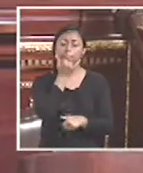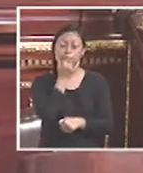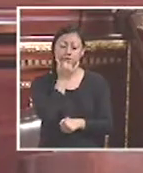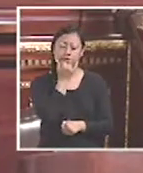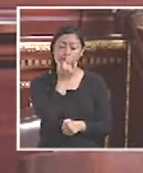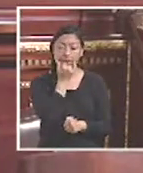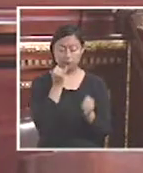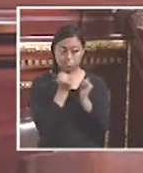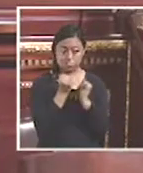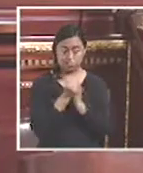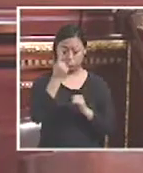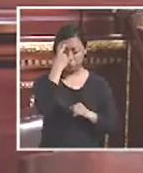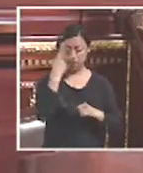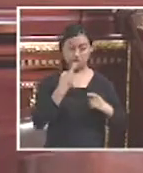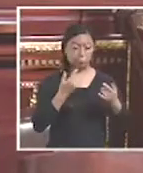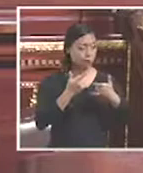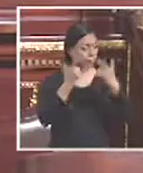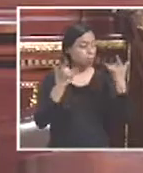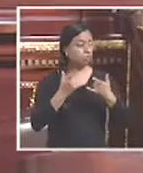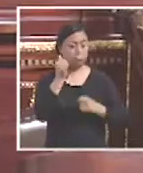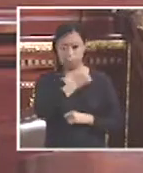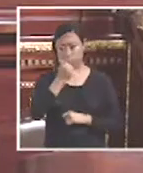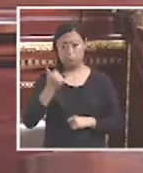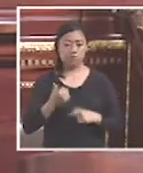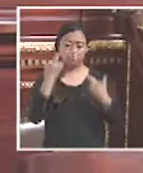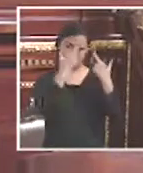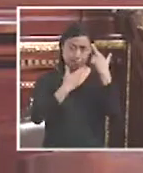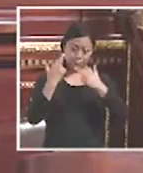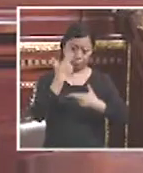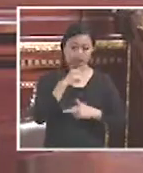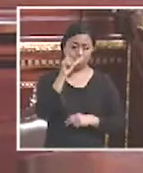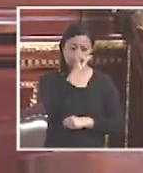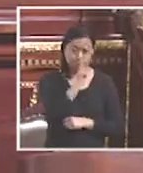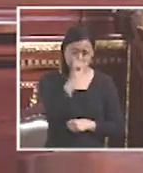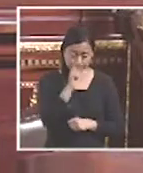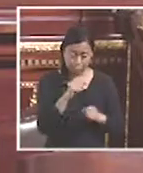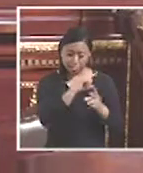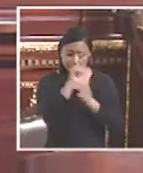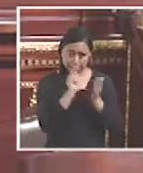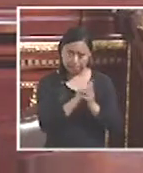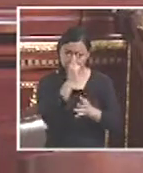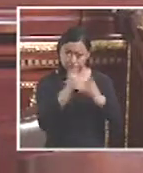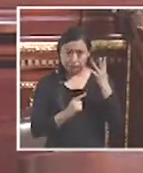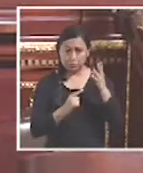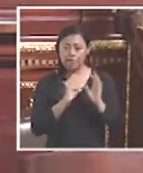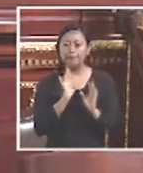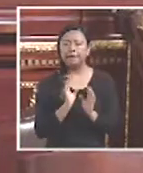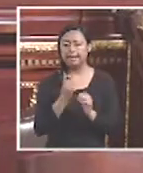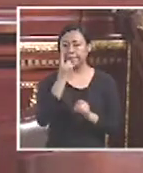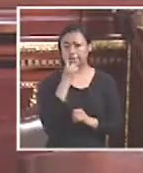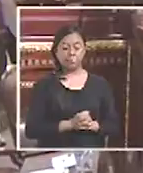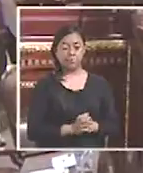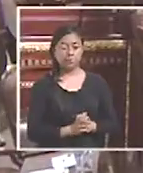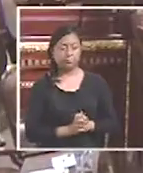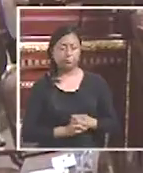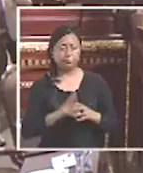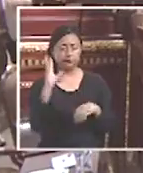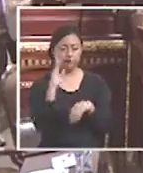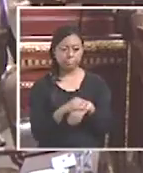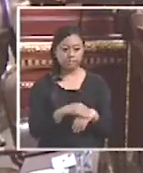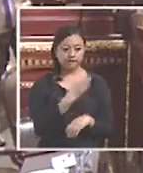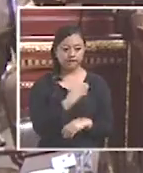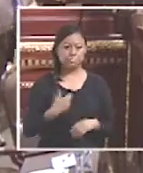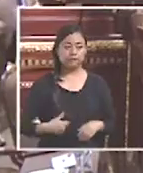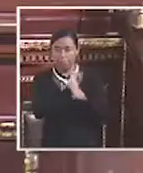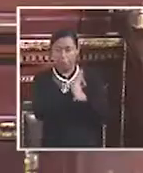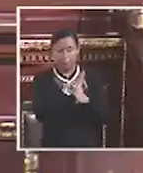se revisen los casos en donde la clasificación del delito fue por homicidio y no por aborto. Los diputados